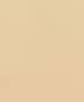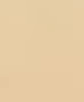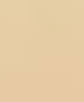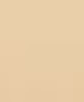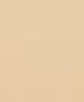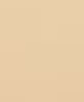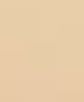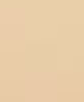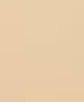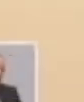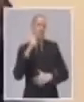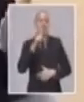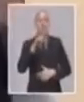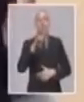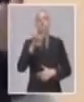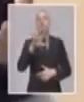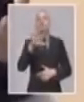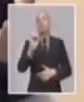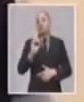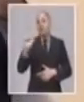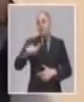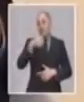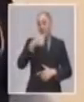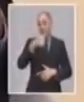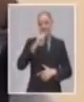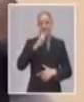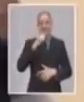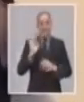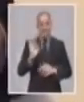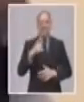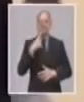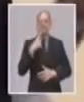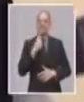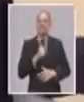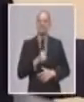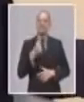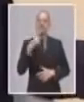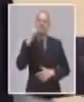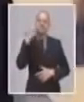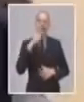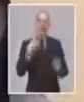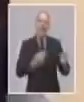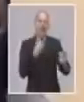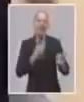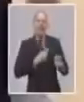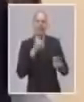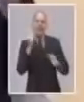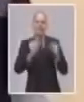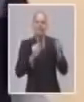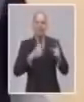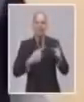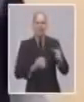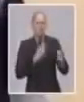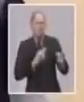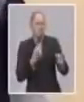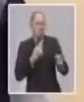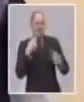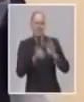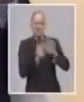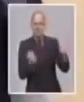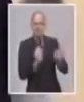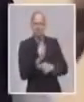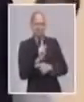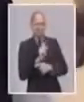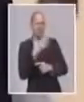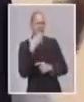está dominando las redes sociales. ¡Ay, qué pena, pobrecitos! Están llorando cagaos, cagaos,